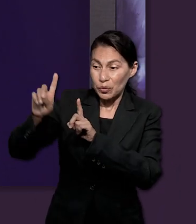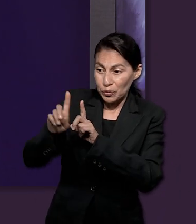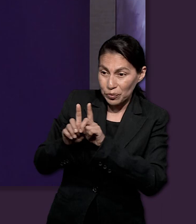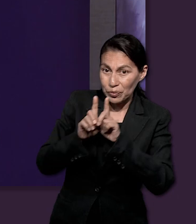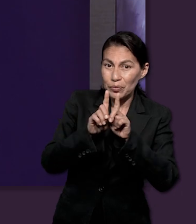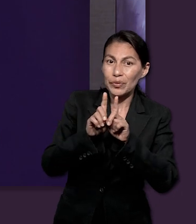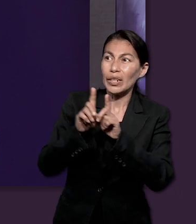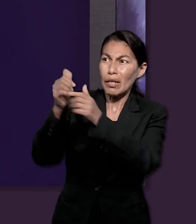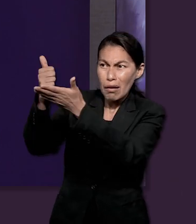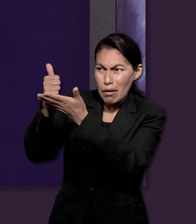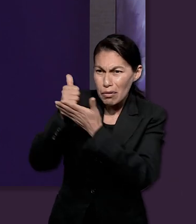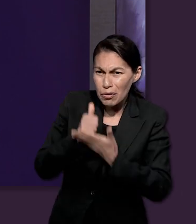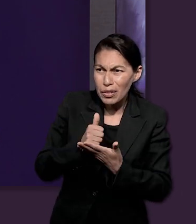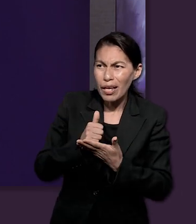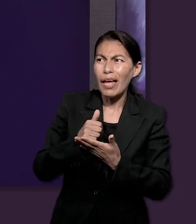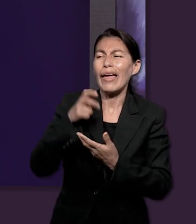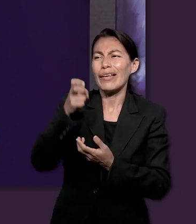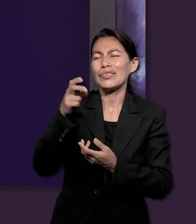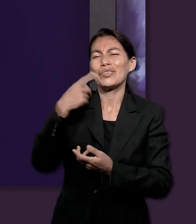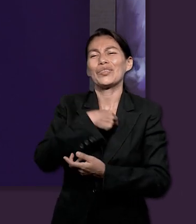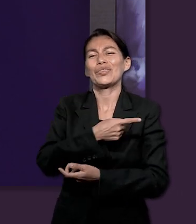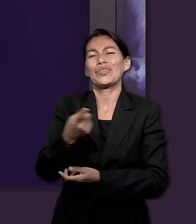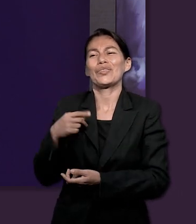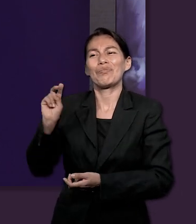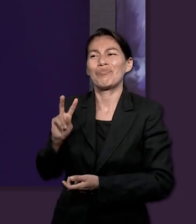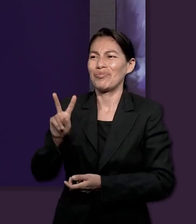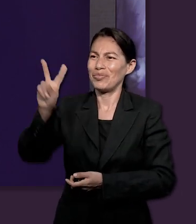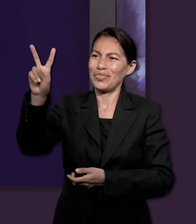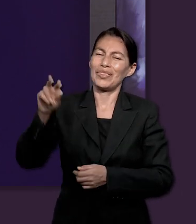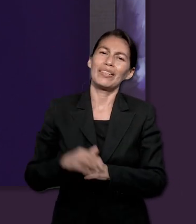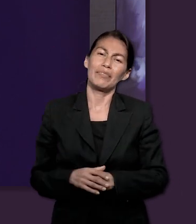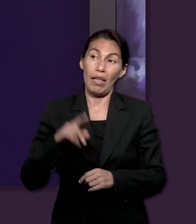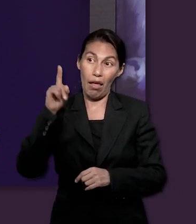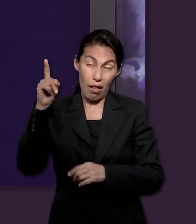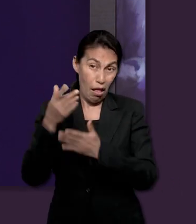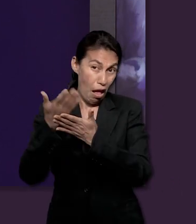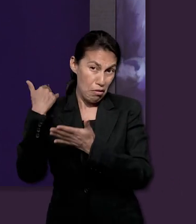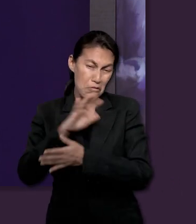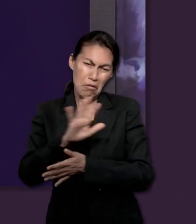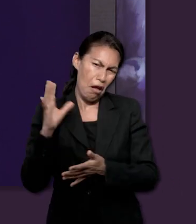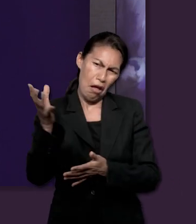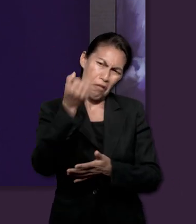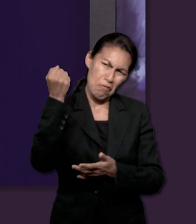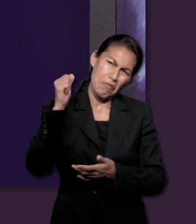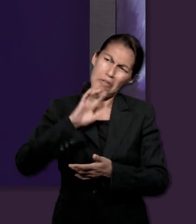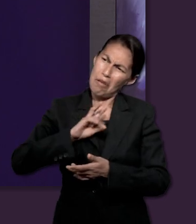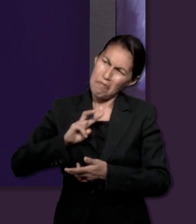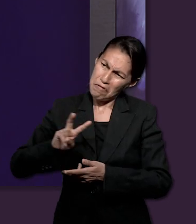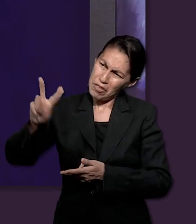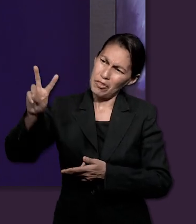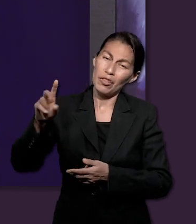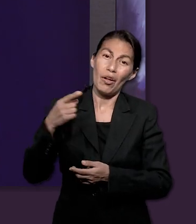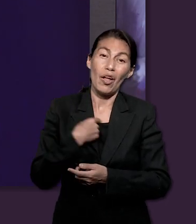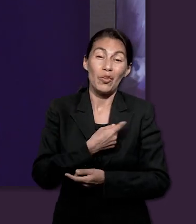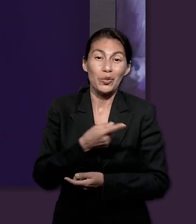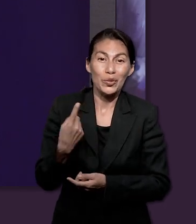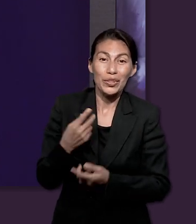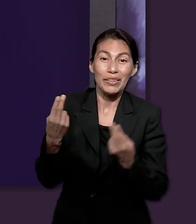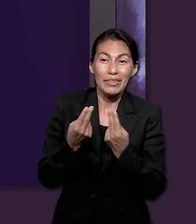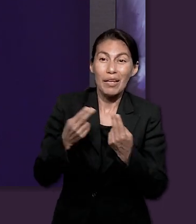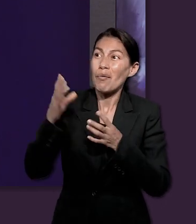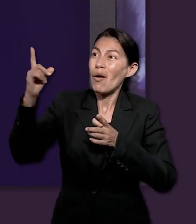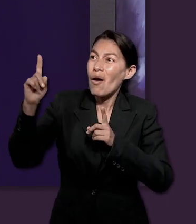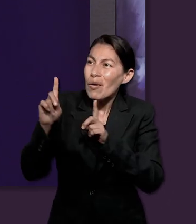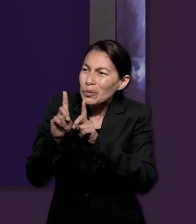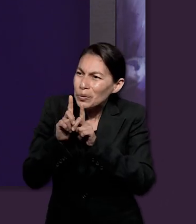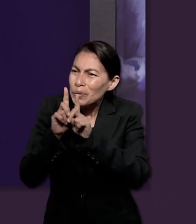Él ya venció. Él ya se mantuvo firme en la cruz. Ahora nos cuesta unirnos, juntarnos a Él para hacer lo